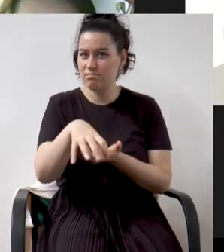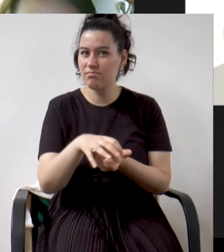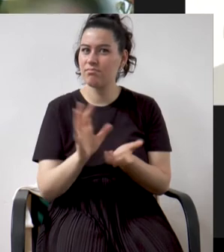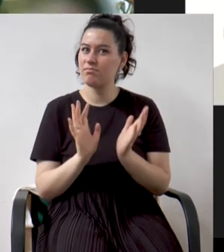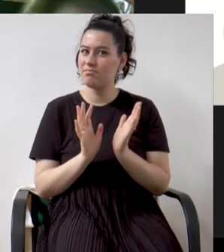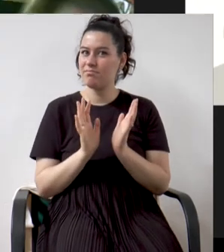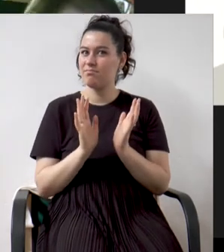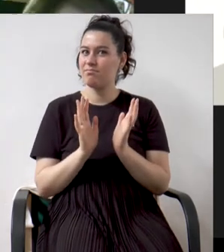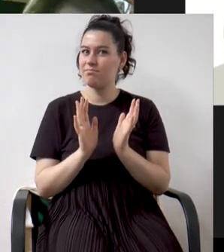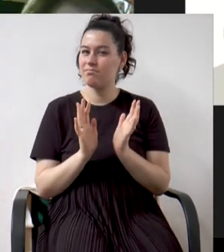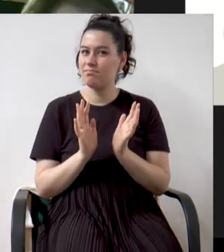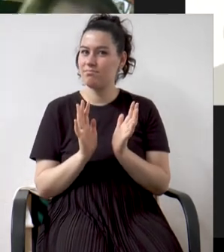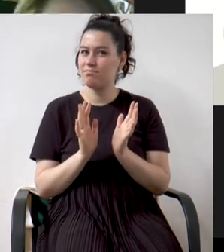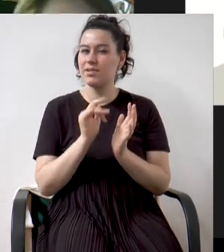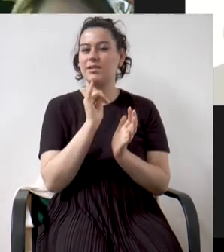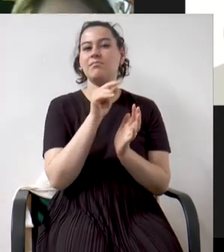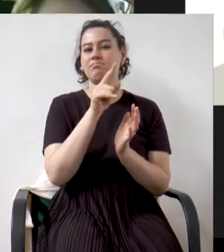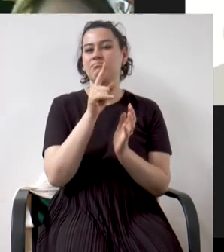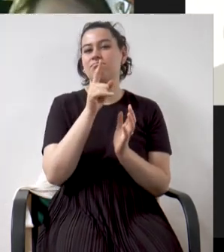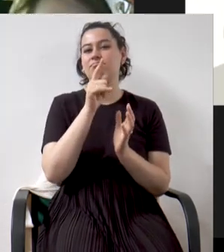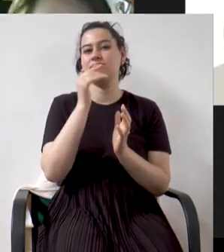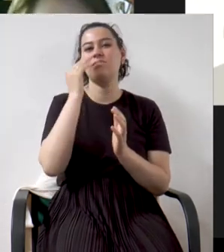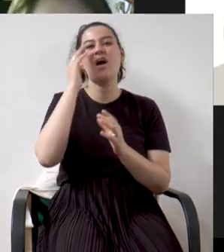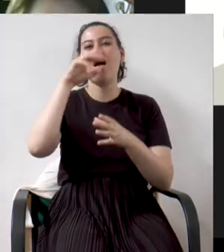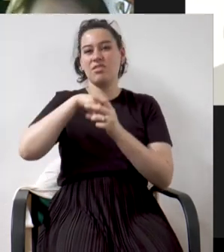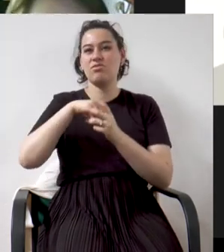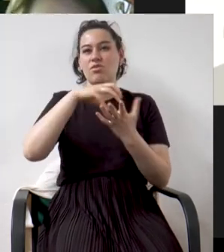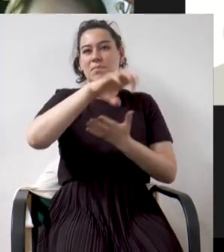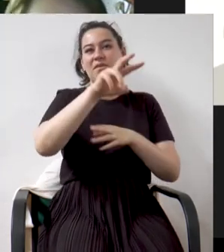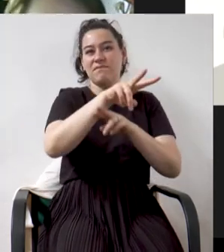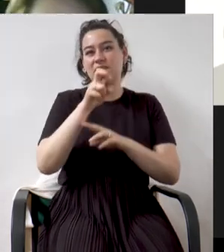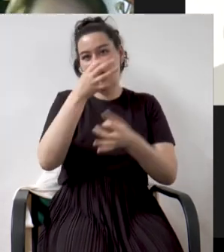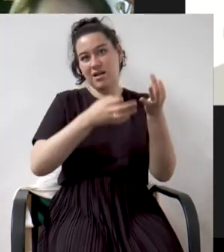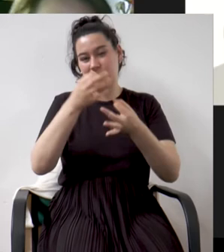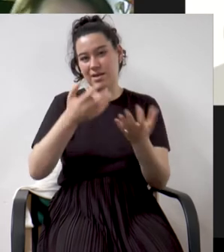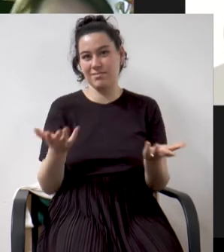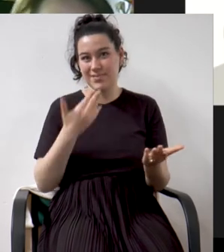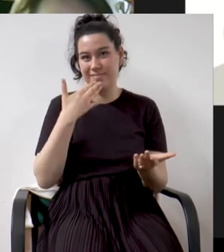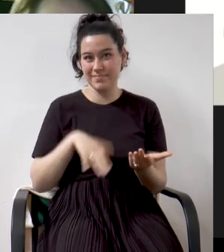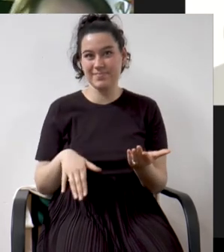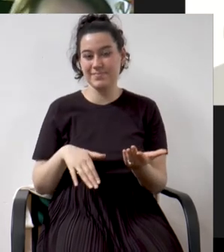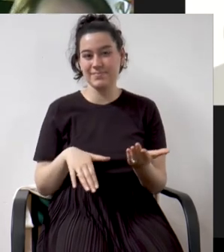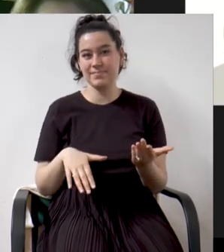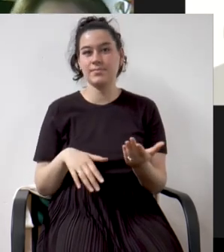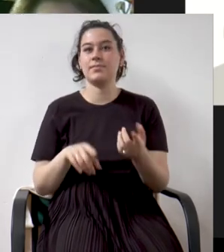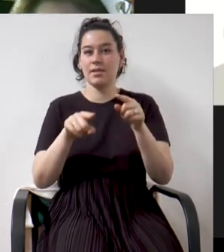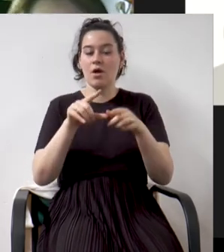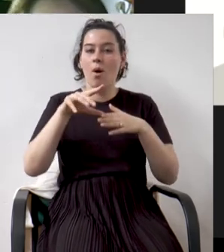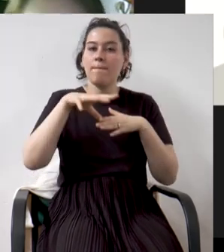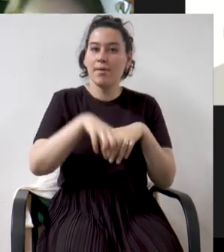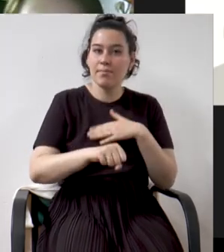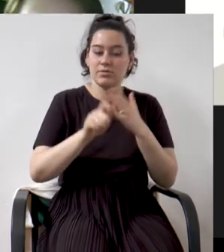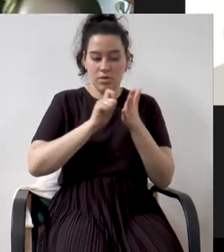No lo tiene. Ese docente debería pertenecer al Departamento de Física del Litoral. Con un compromiso